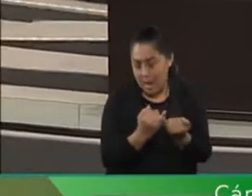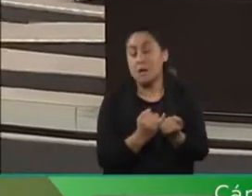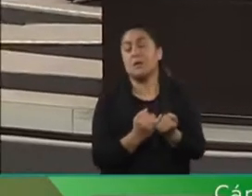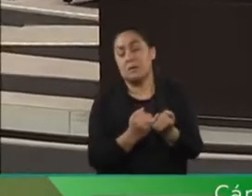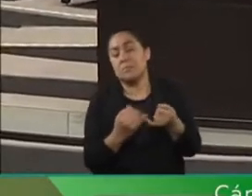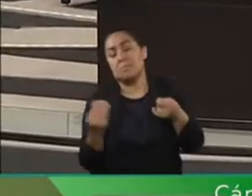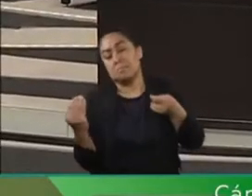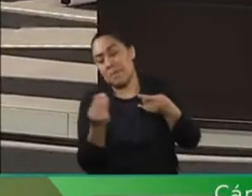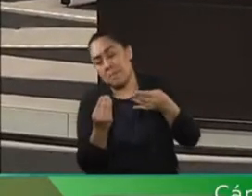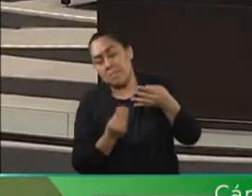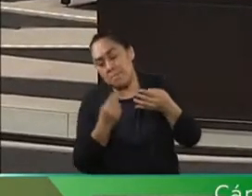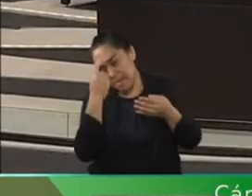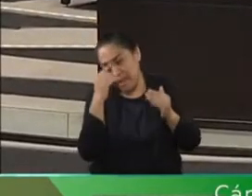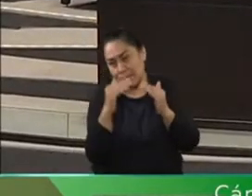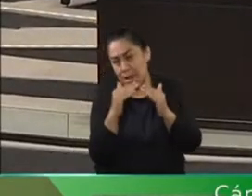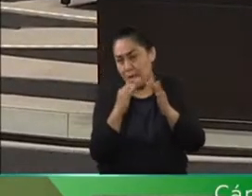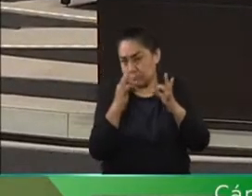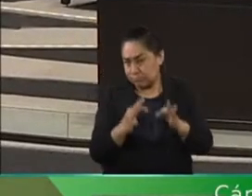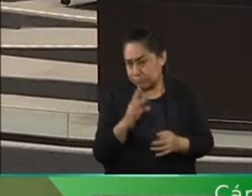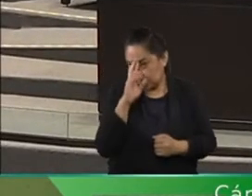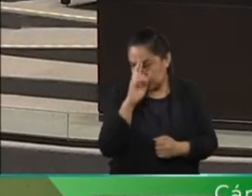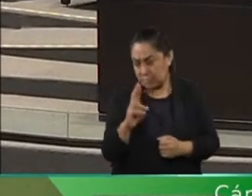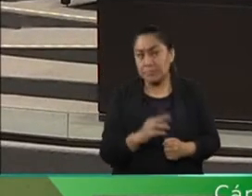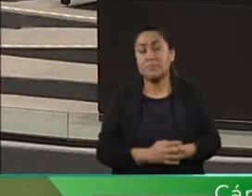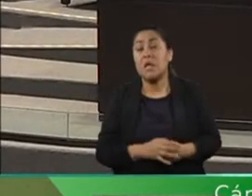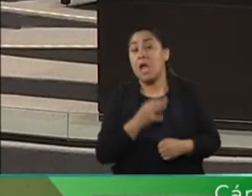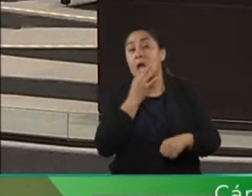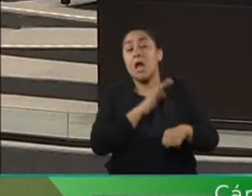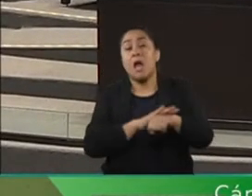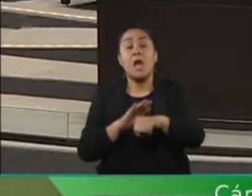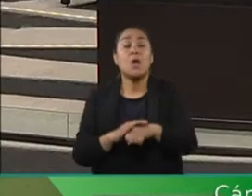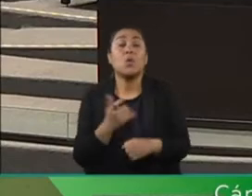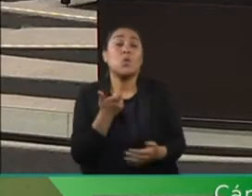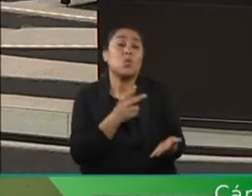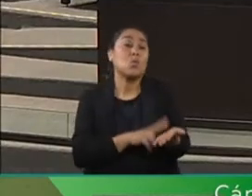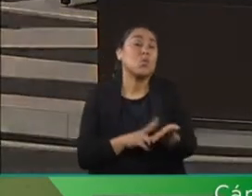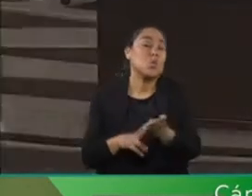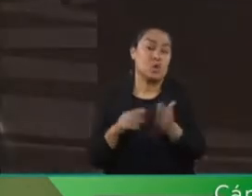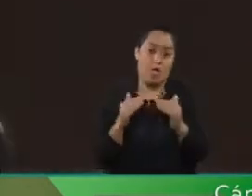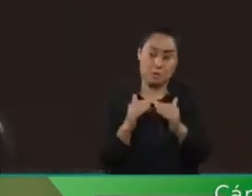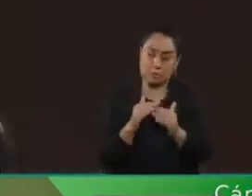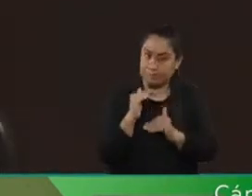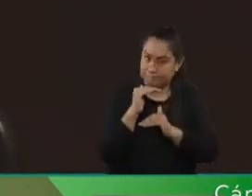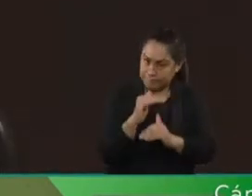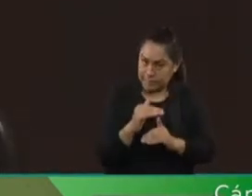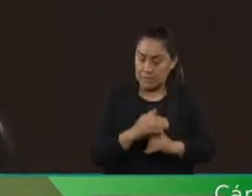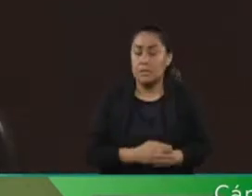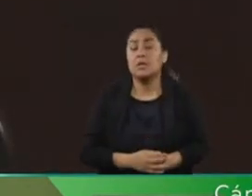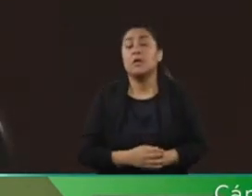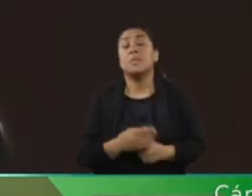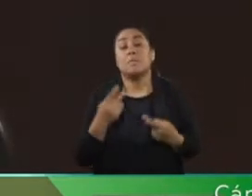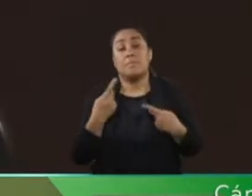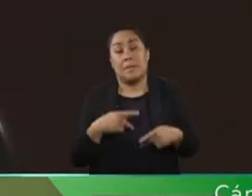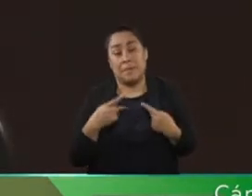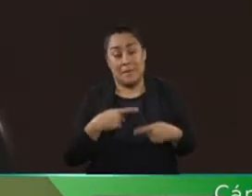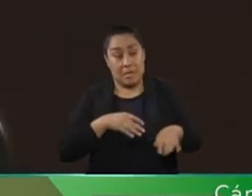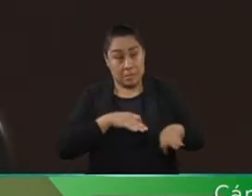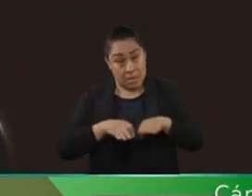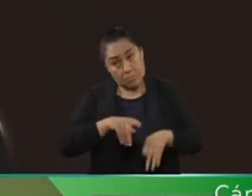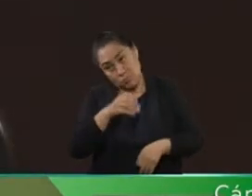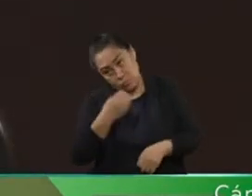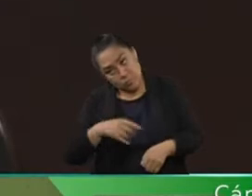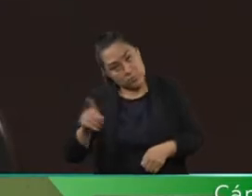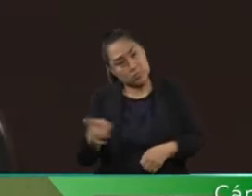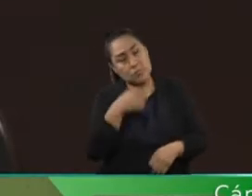componentes de la vivienda adecuada, estableció límites a los costos de arrendamiento y obligó a los empleadores a construir